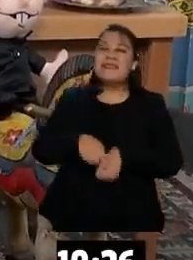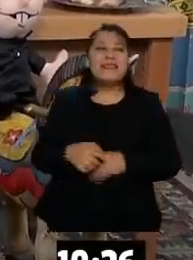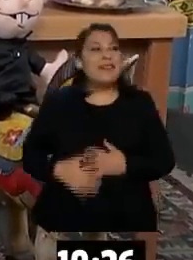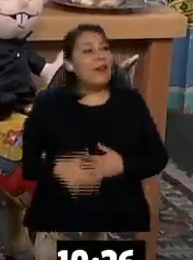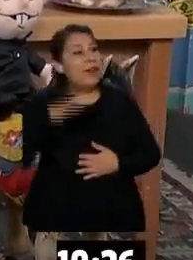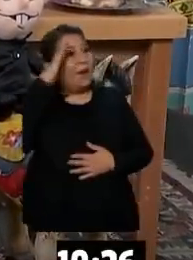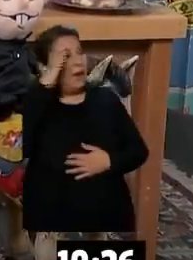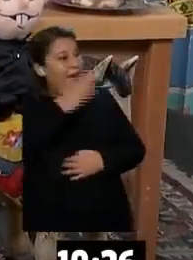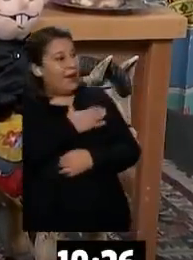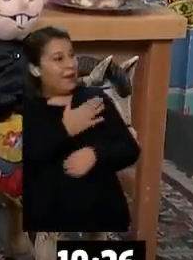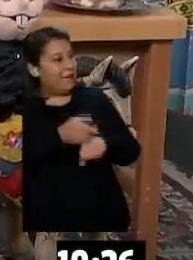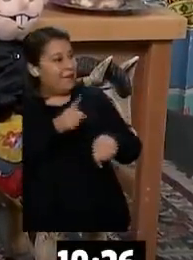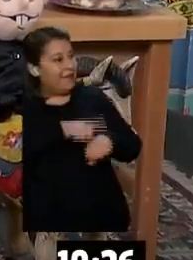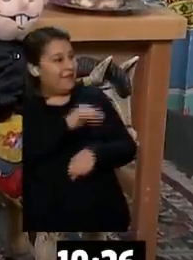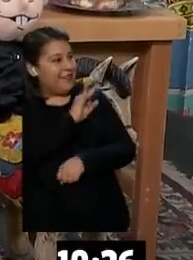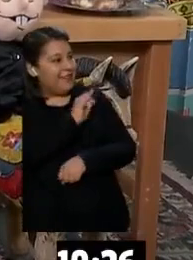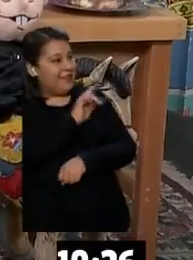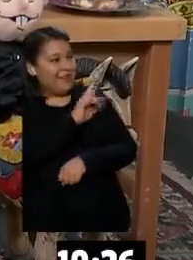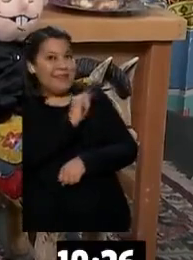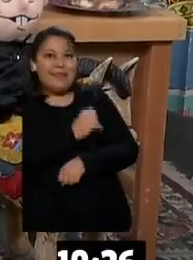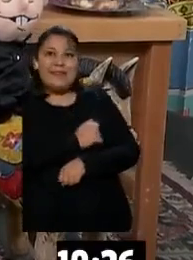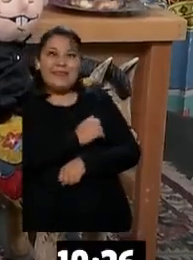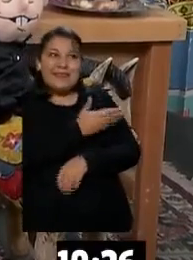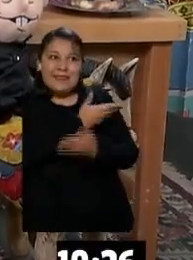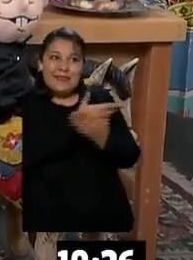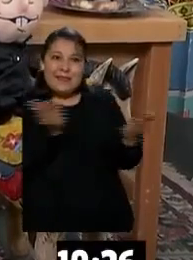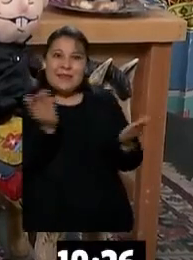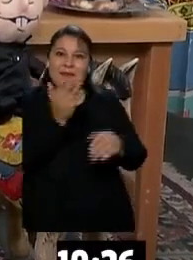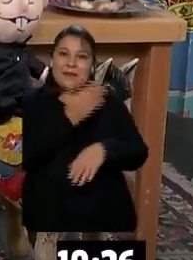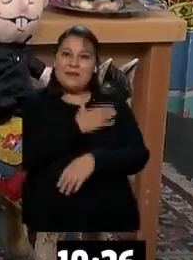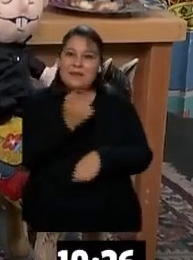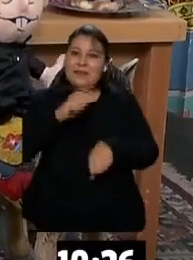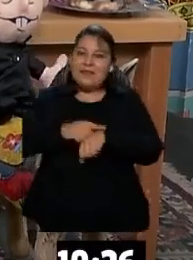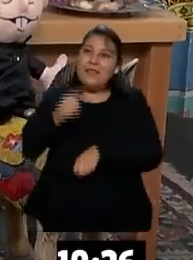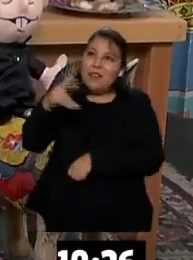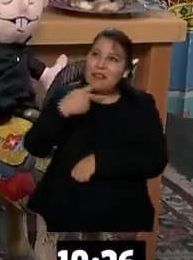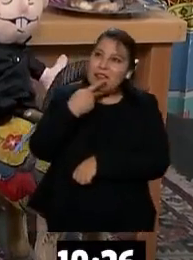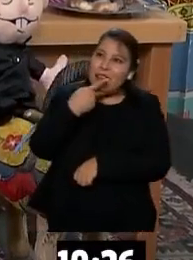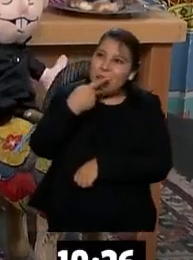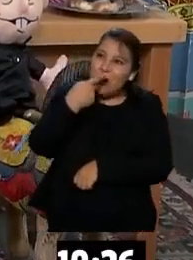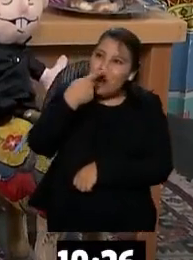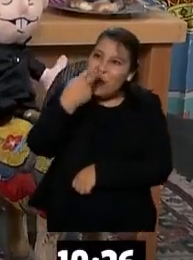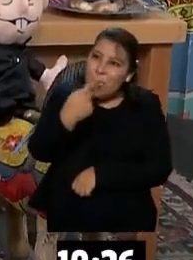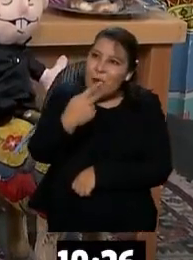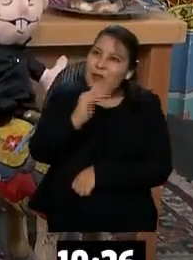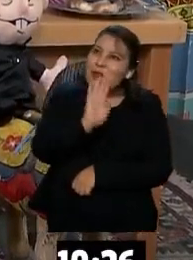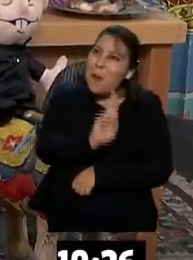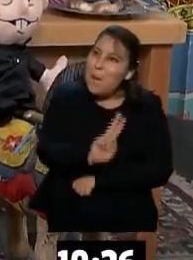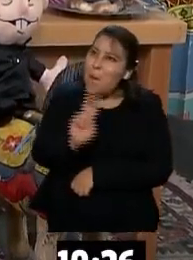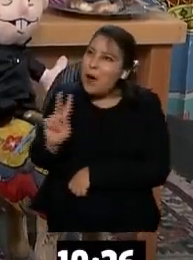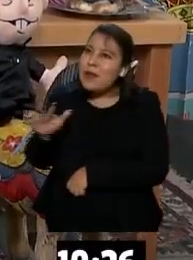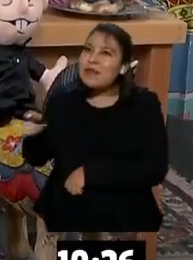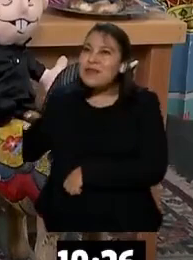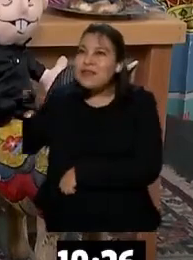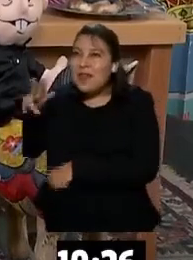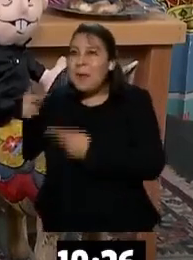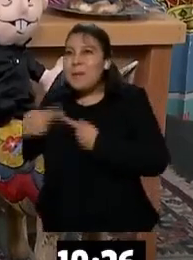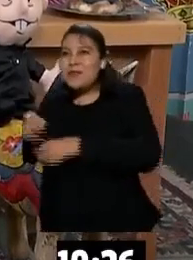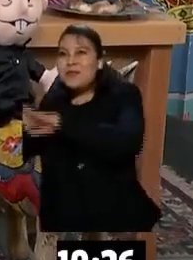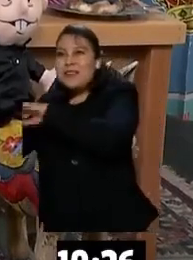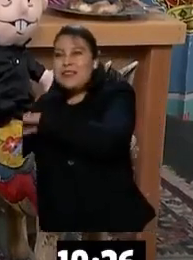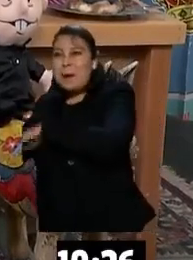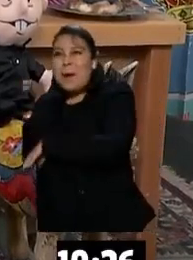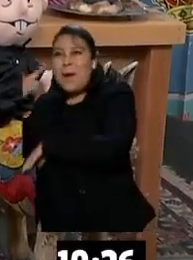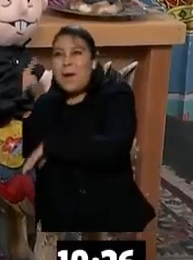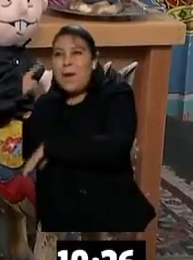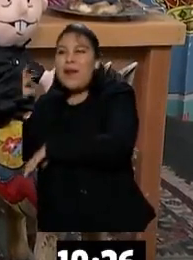días a todos. ¿Cómo están? Un saludarles. Pues bueno, ¿Tiene voz de locutor de... Sí. De la República. Claro que sí, que el aplauso que fuerte. Sí. Yo lo sé.